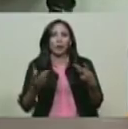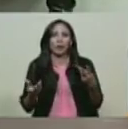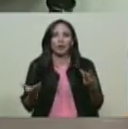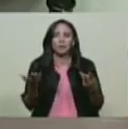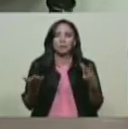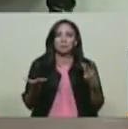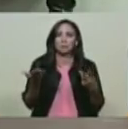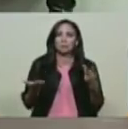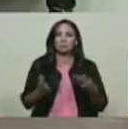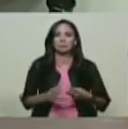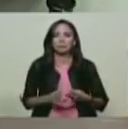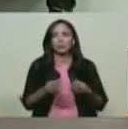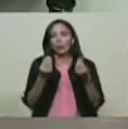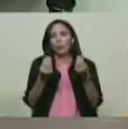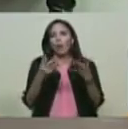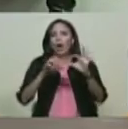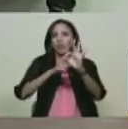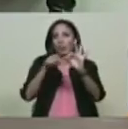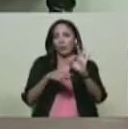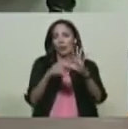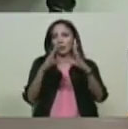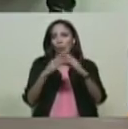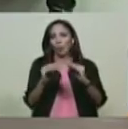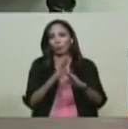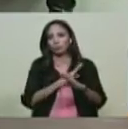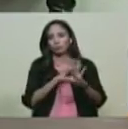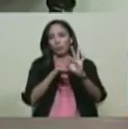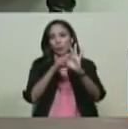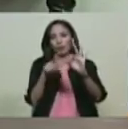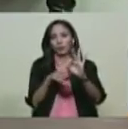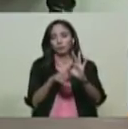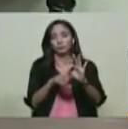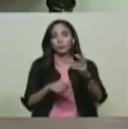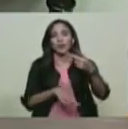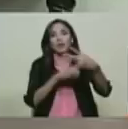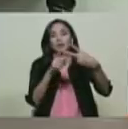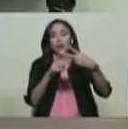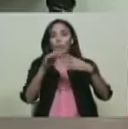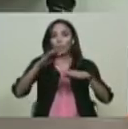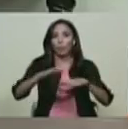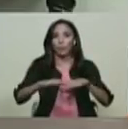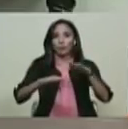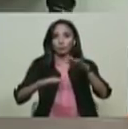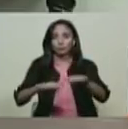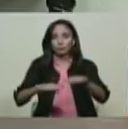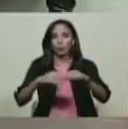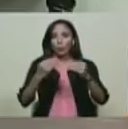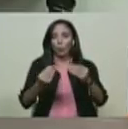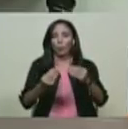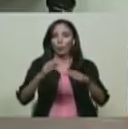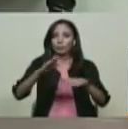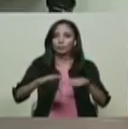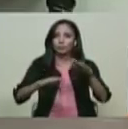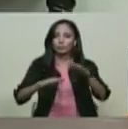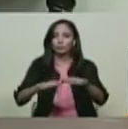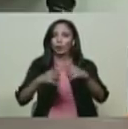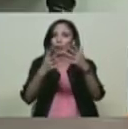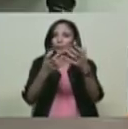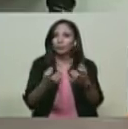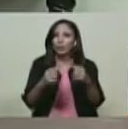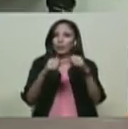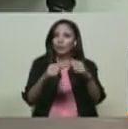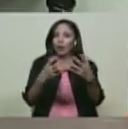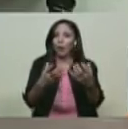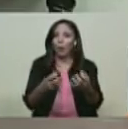de la moneda. El segundo paso que di fue la creación de la Superintendencia Nacional